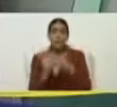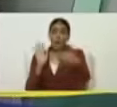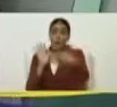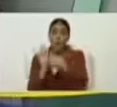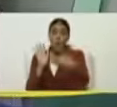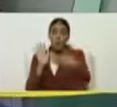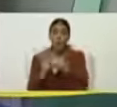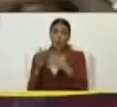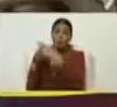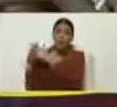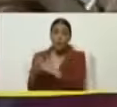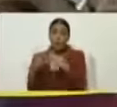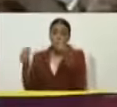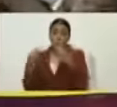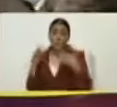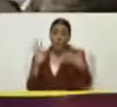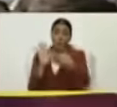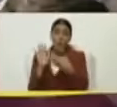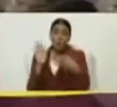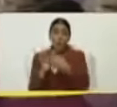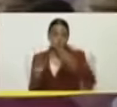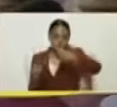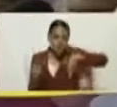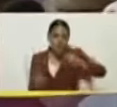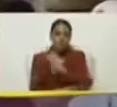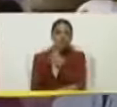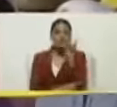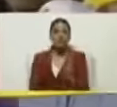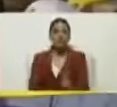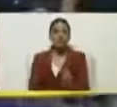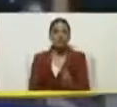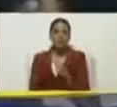del imperialismo y los apellidos.